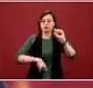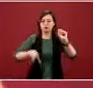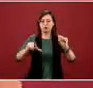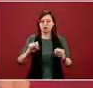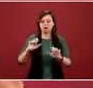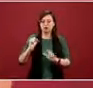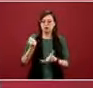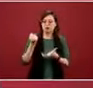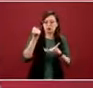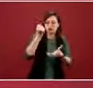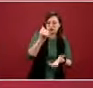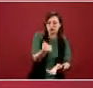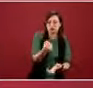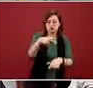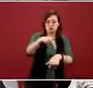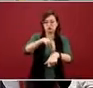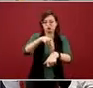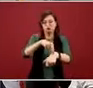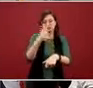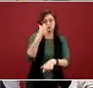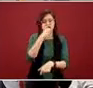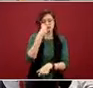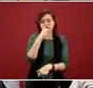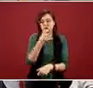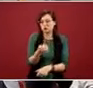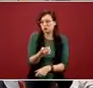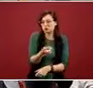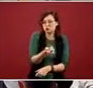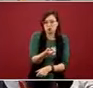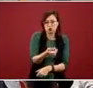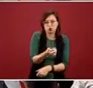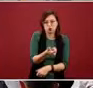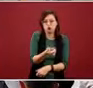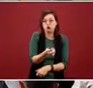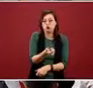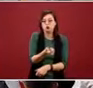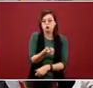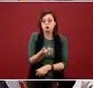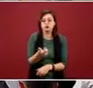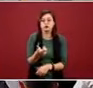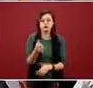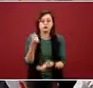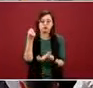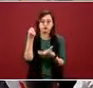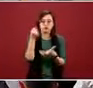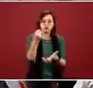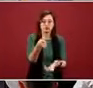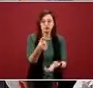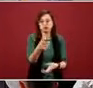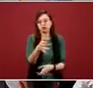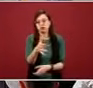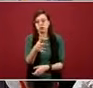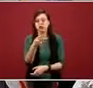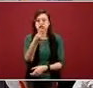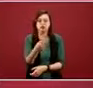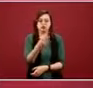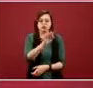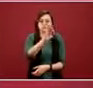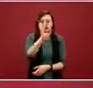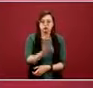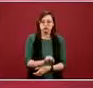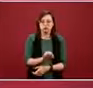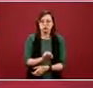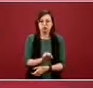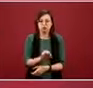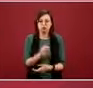las partes bajas del financiamiento de salud, con un presupuesto que ha rondado alrededor del 3%